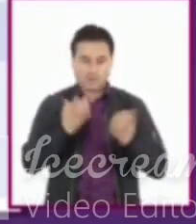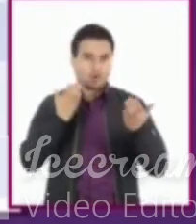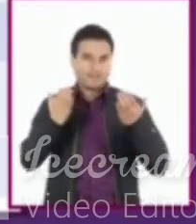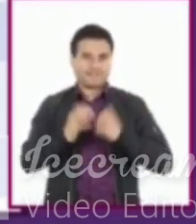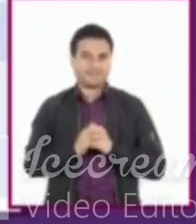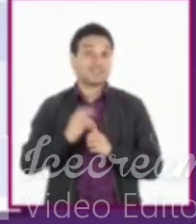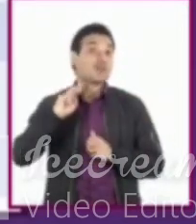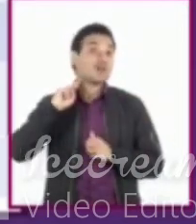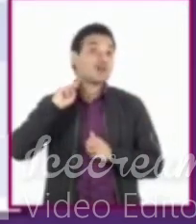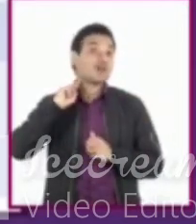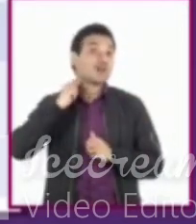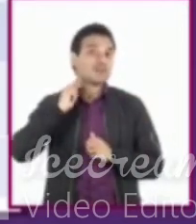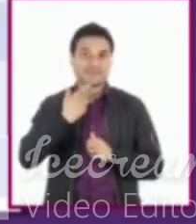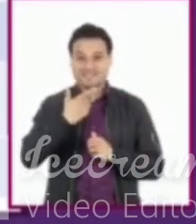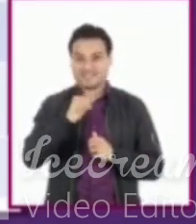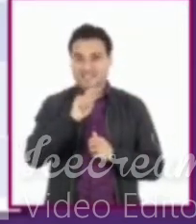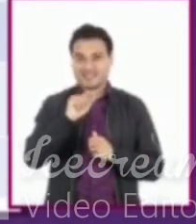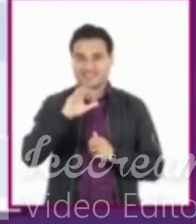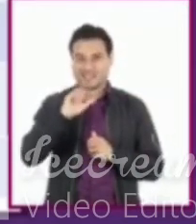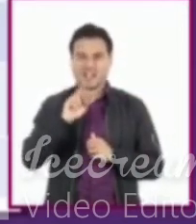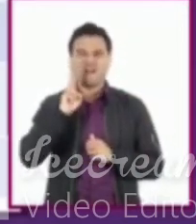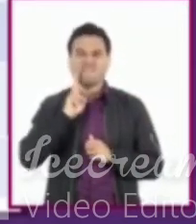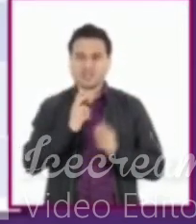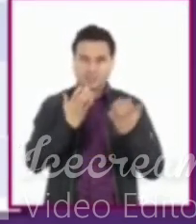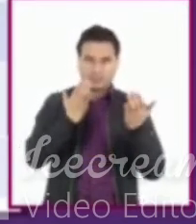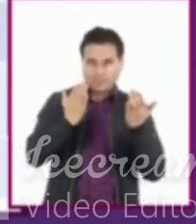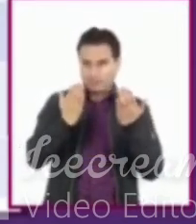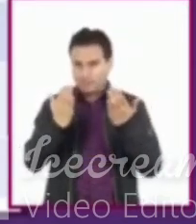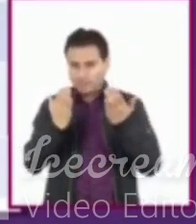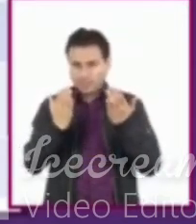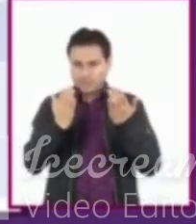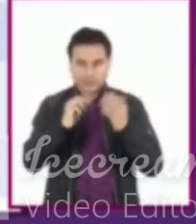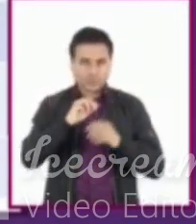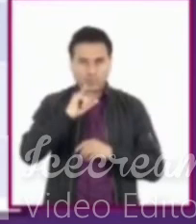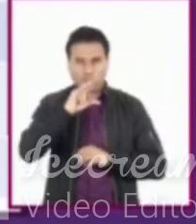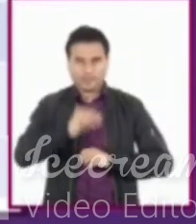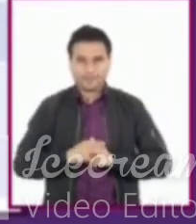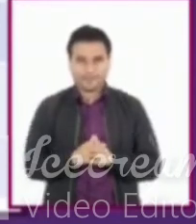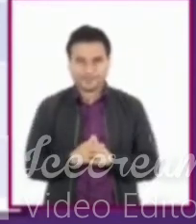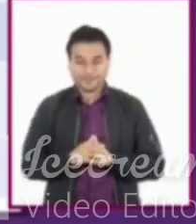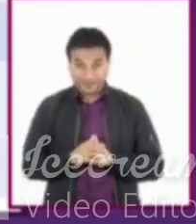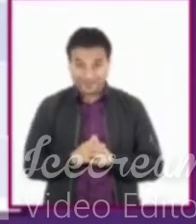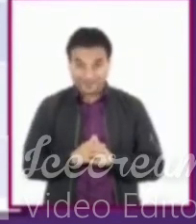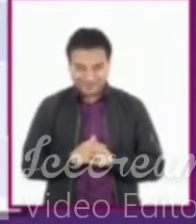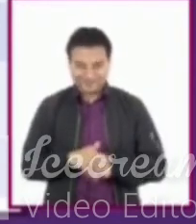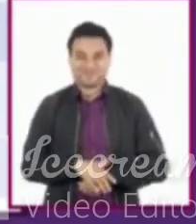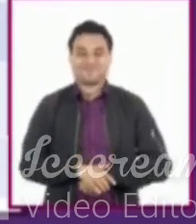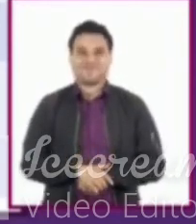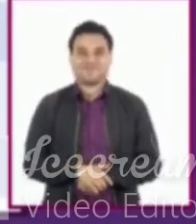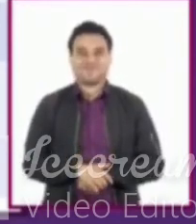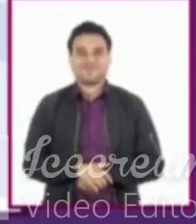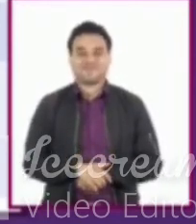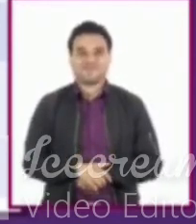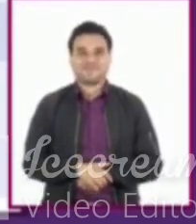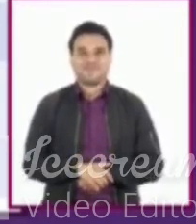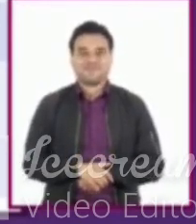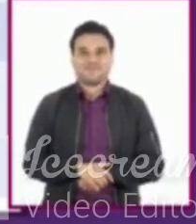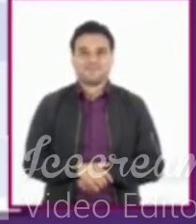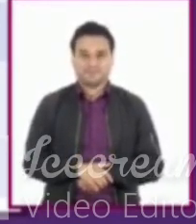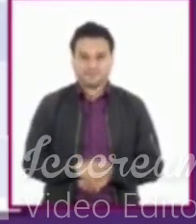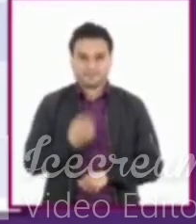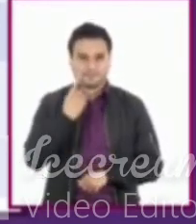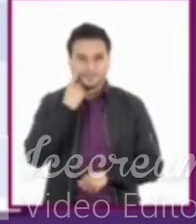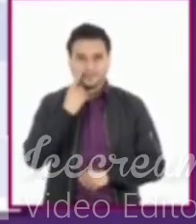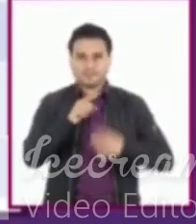con Frankenstein y Gattaca, de las que se hablaron en el video que acabamos de observar. Algunos de los aspectos que vamos a ver